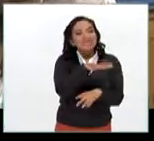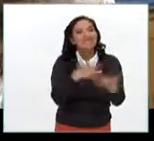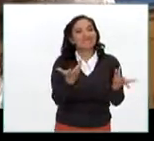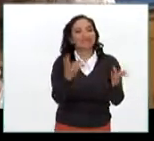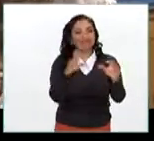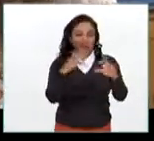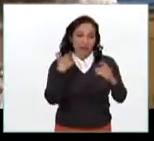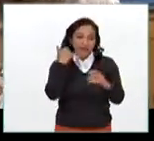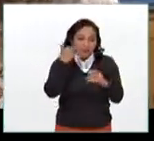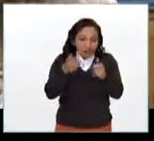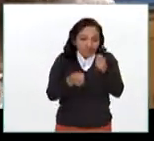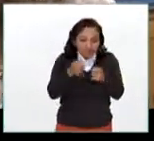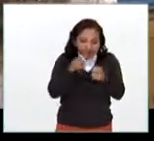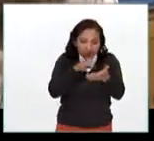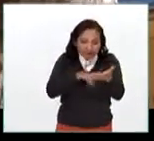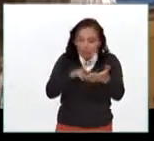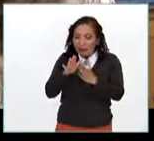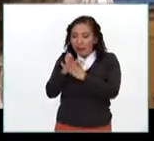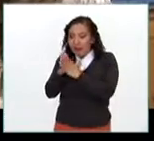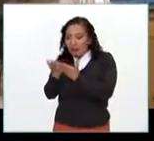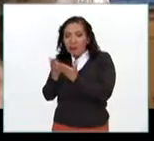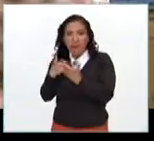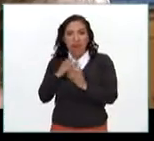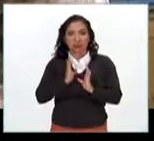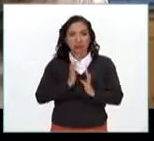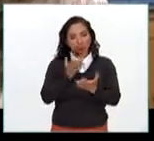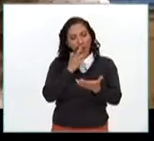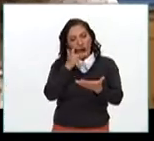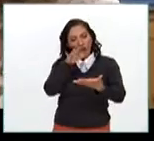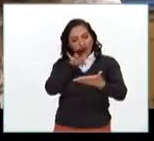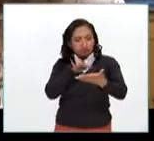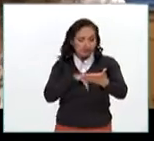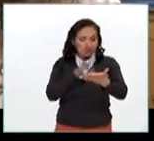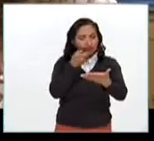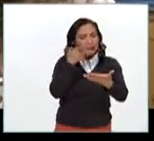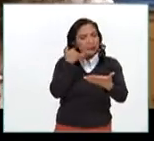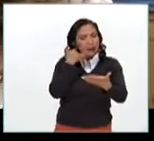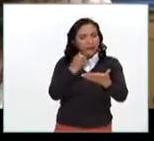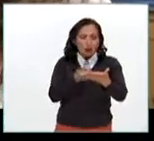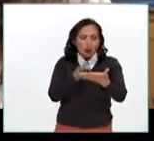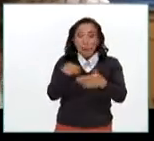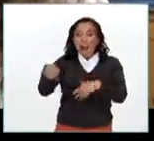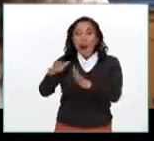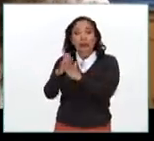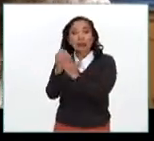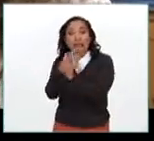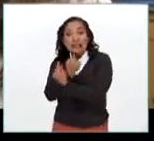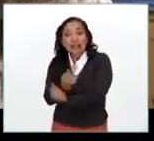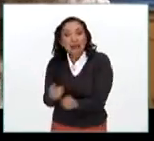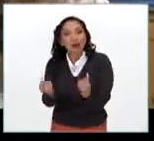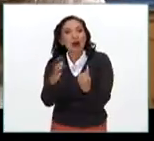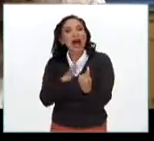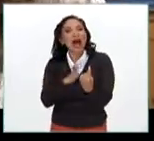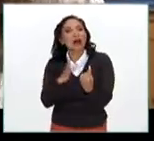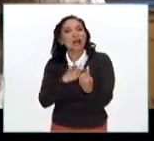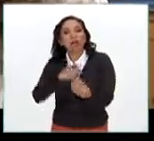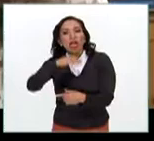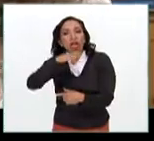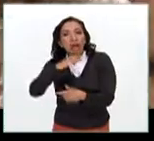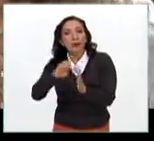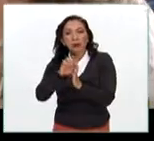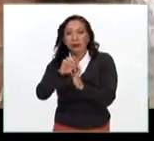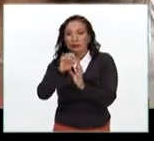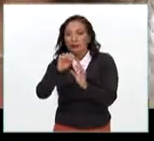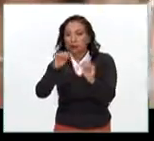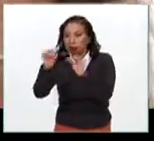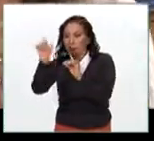un dispositivo de tinta electrónica es cómodo, puede resultar cómodo, pero en los libros infantiles de pronto hay muchos distractores.